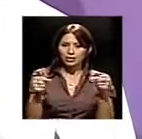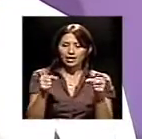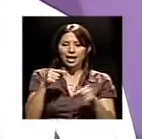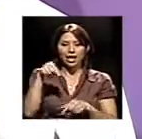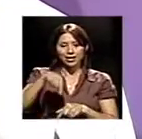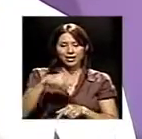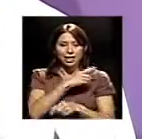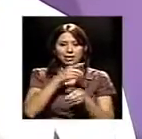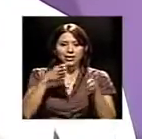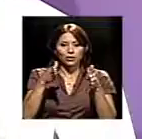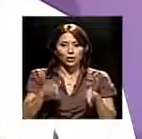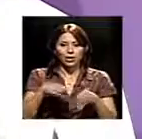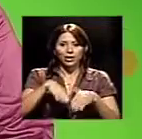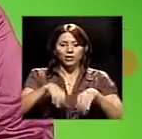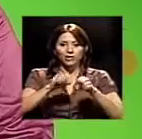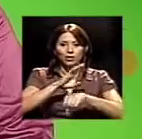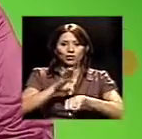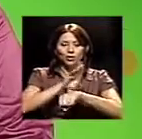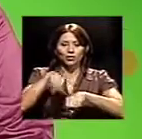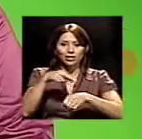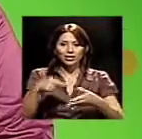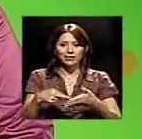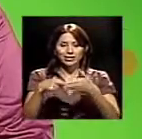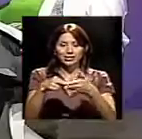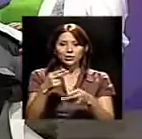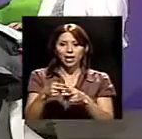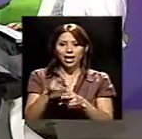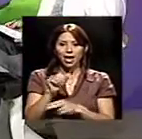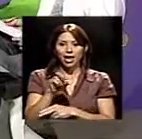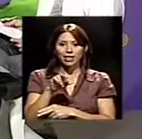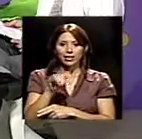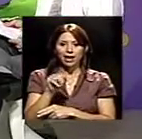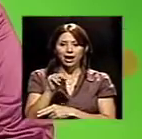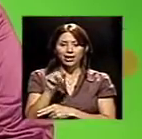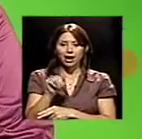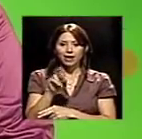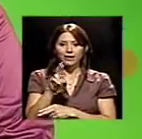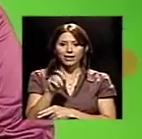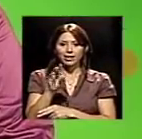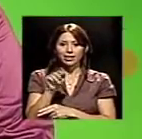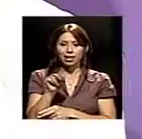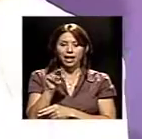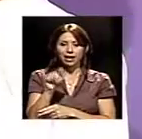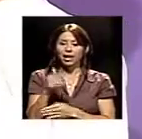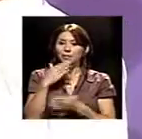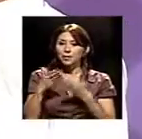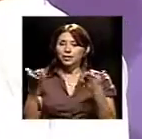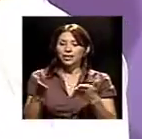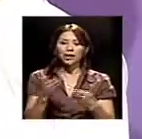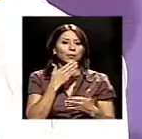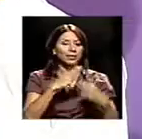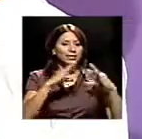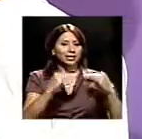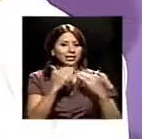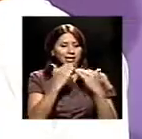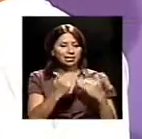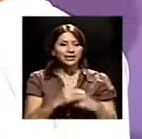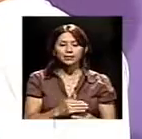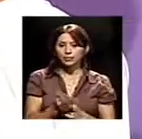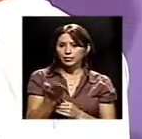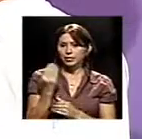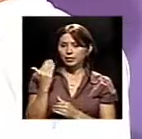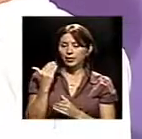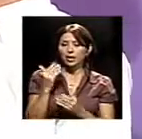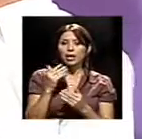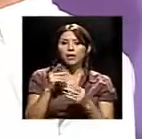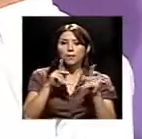Consejo Nacional de Rehabilitación, Adriana Retana. Adriana, bienvenida a Nexos. Buenas tardes, muchas gracias. Adriana, en la nota anterior, varias personas